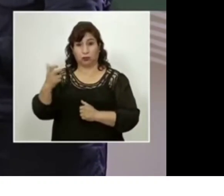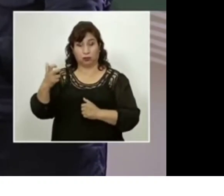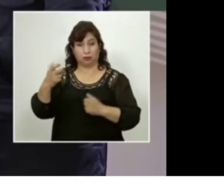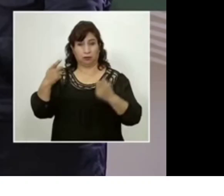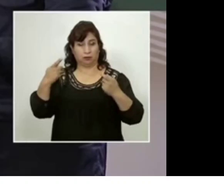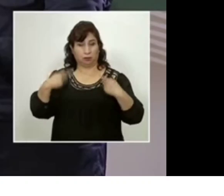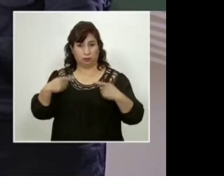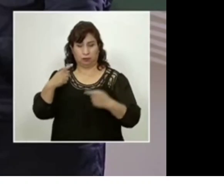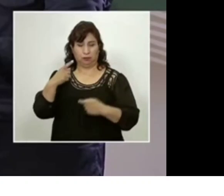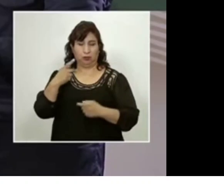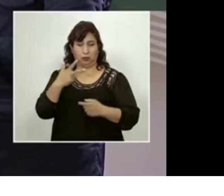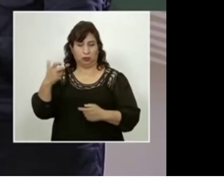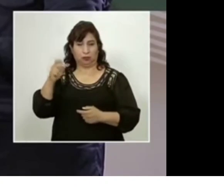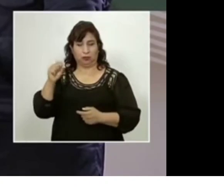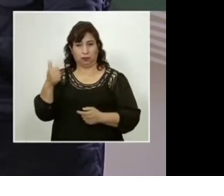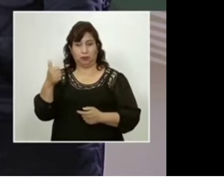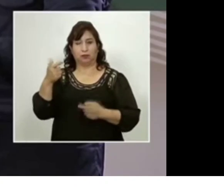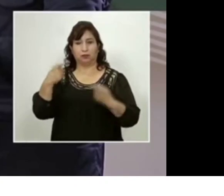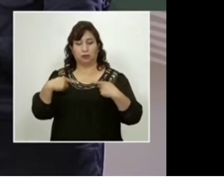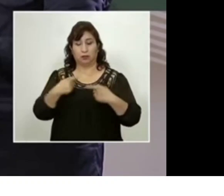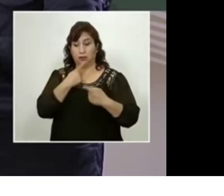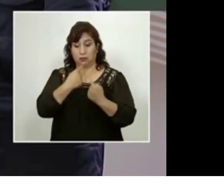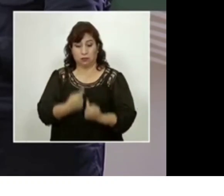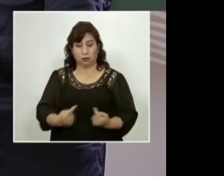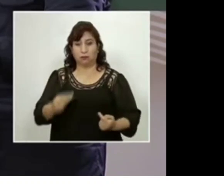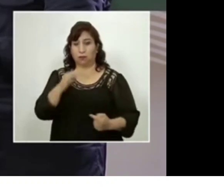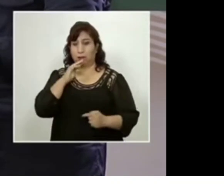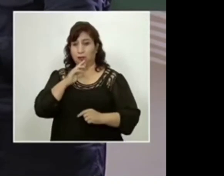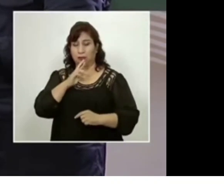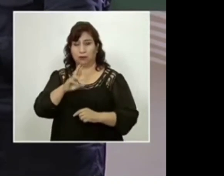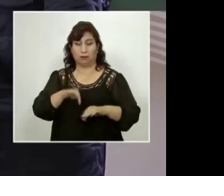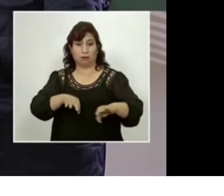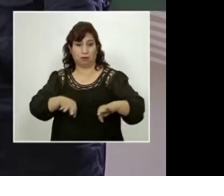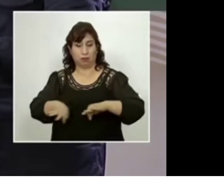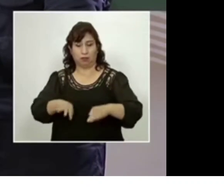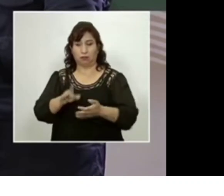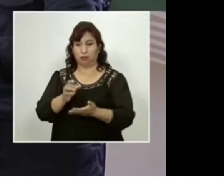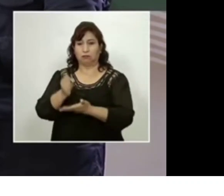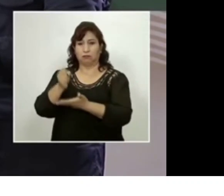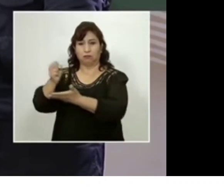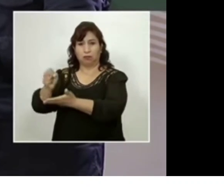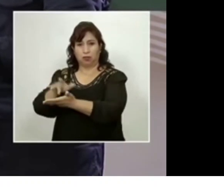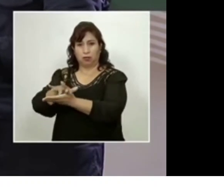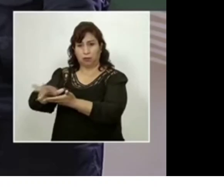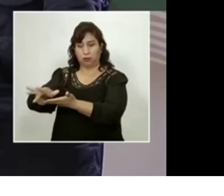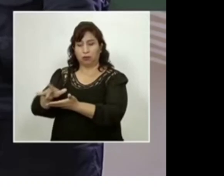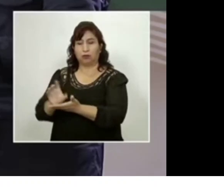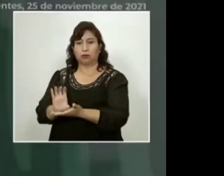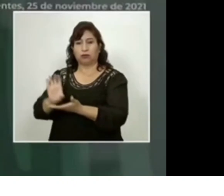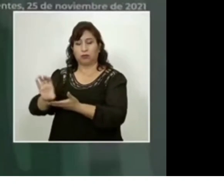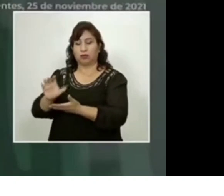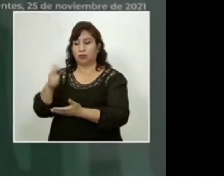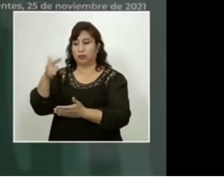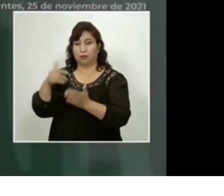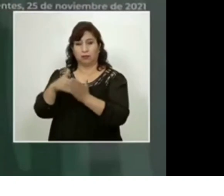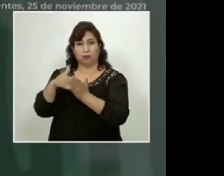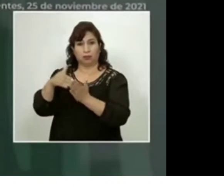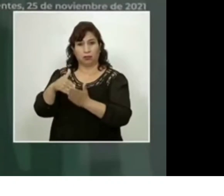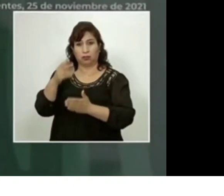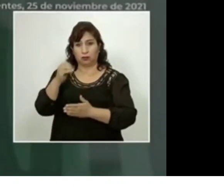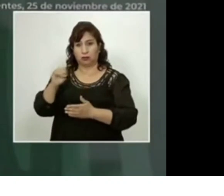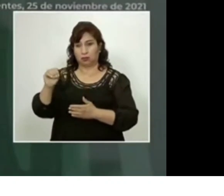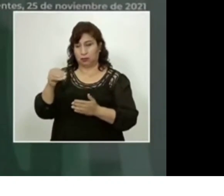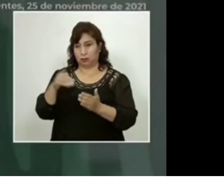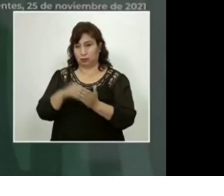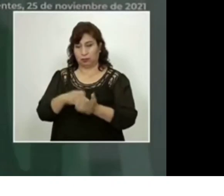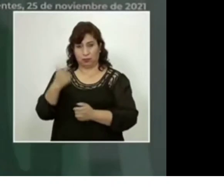826 niñas y niños de madres trabajadoras reciben apoyos que suman recursos por 7 millones 900 mil